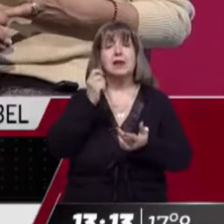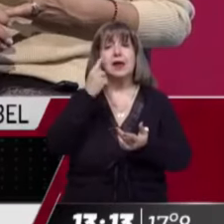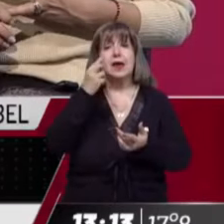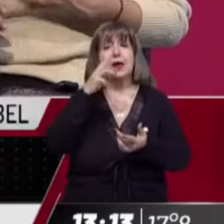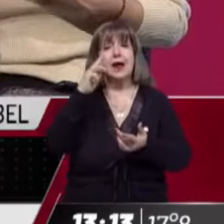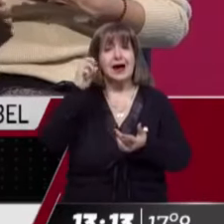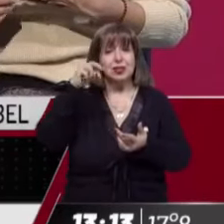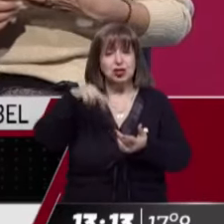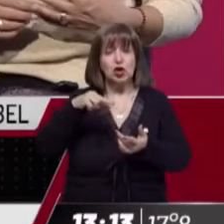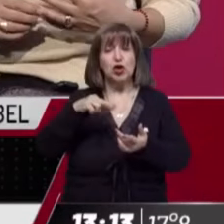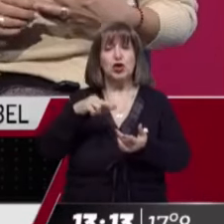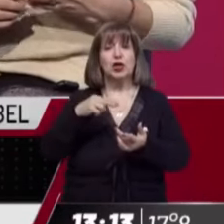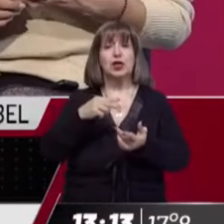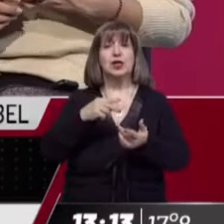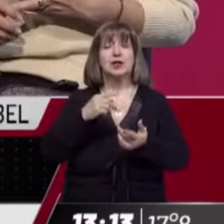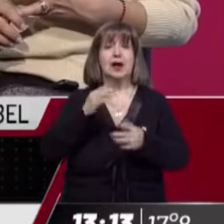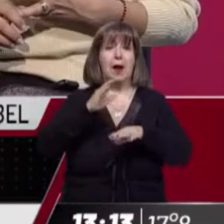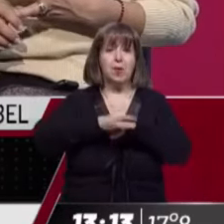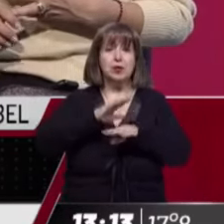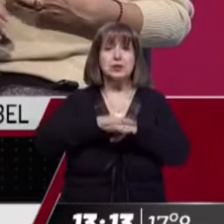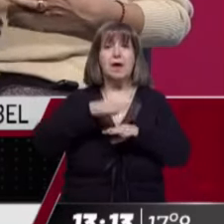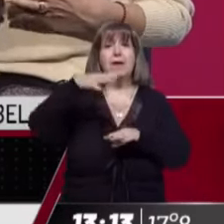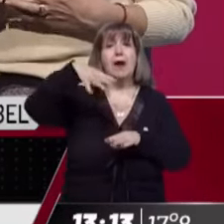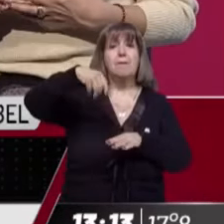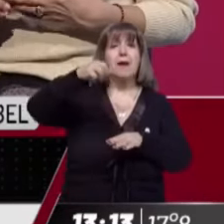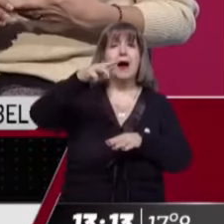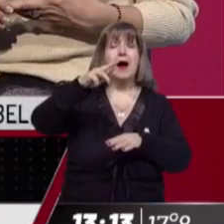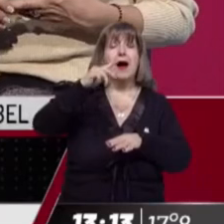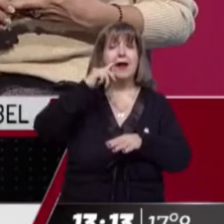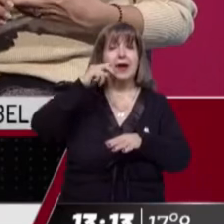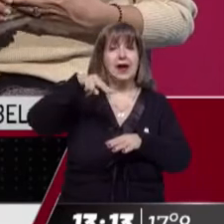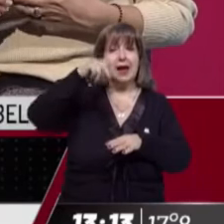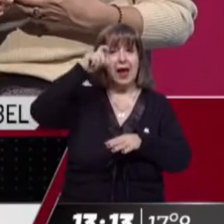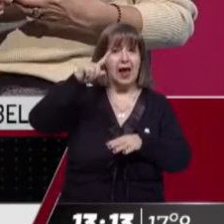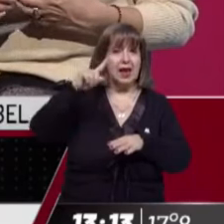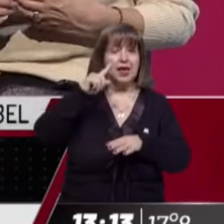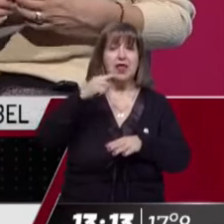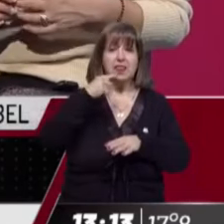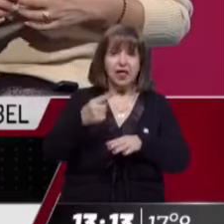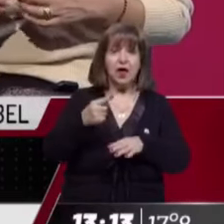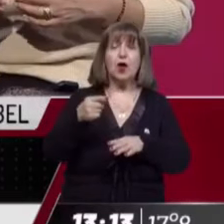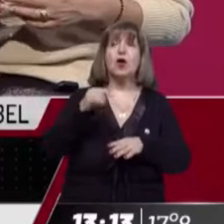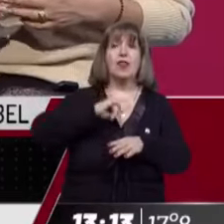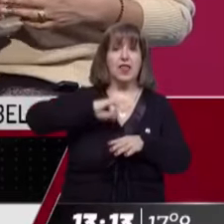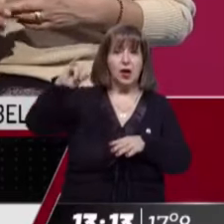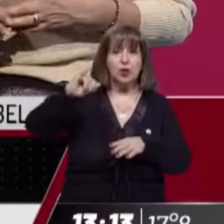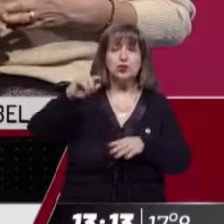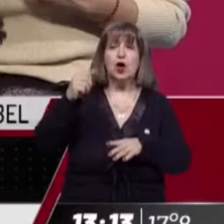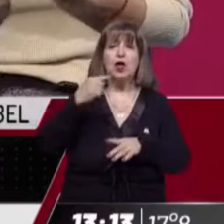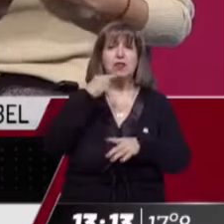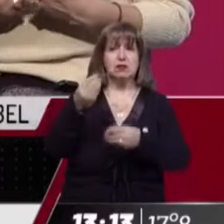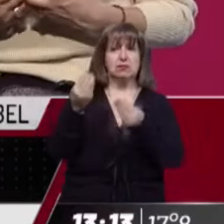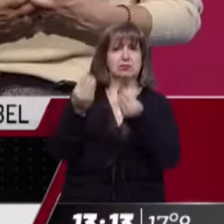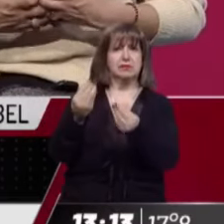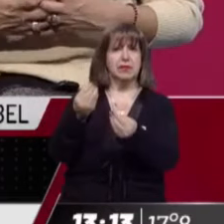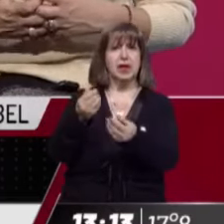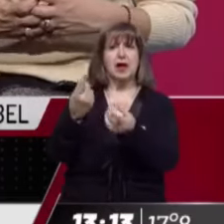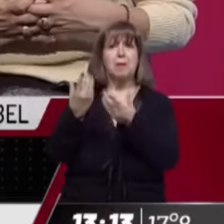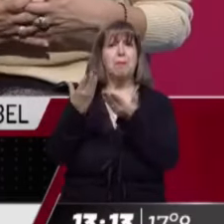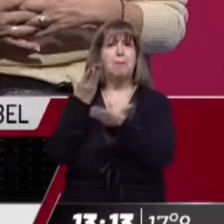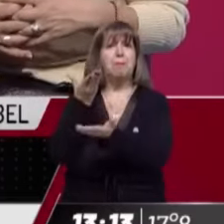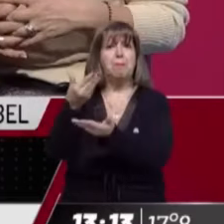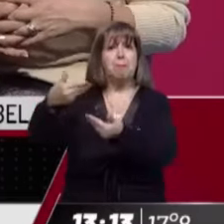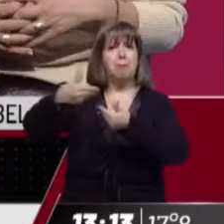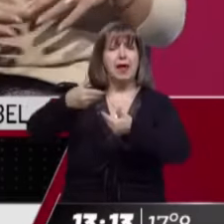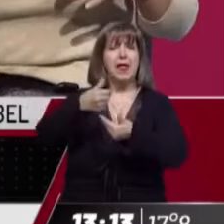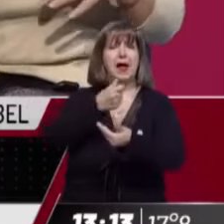General de Irrigación a través de su titular Sergio Marinelli. Y también tenemos que decir que, entre otras razones, lo que las autoridades en Mendoza vienen esbozando